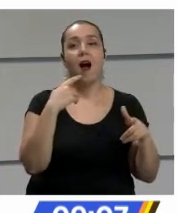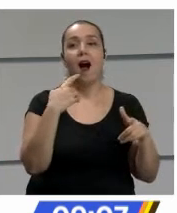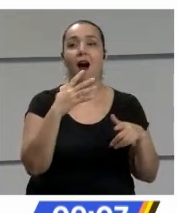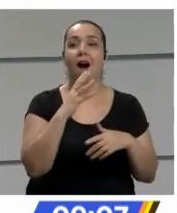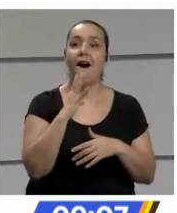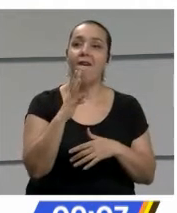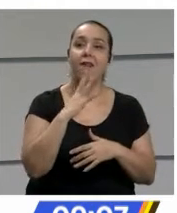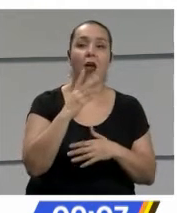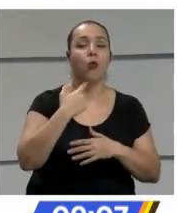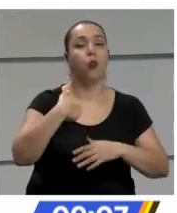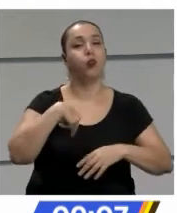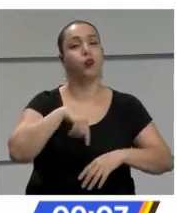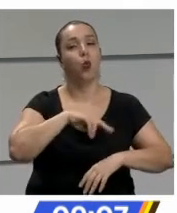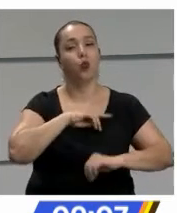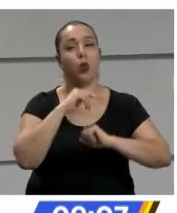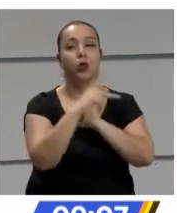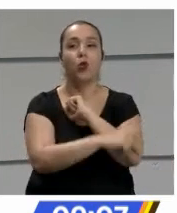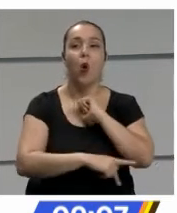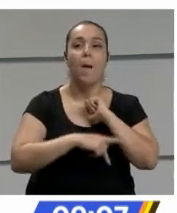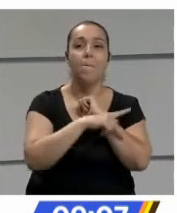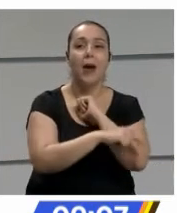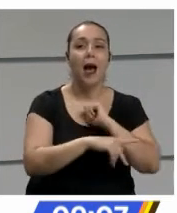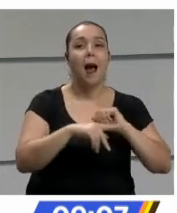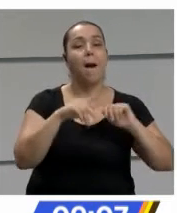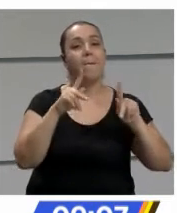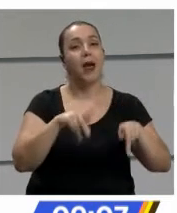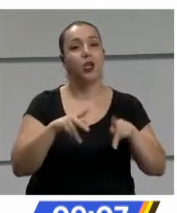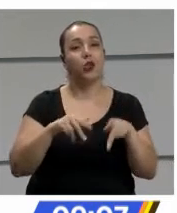hablado en nuestro país por las personas